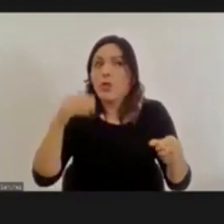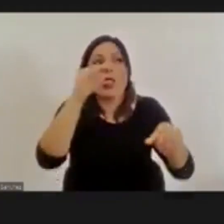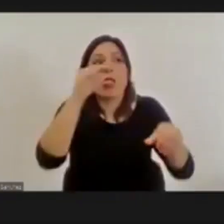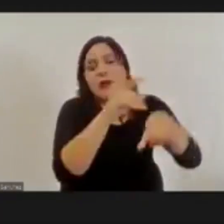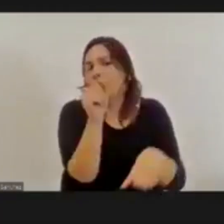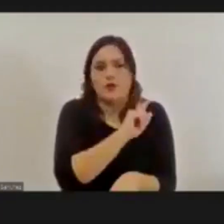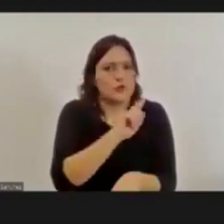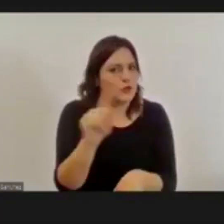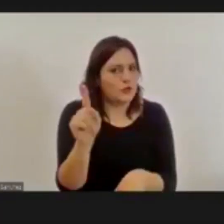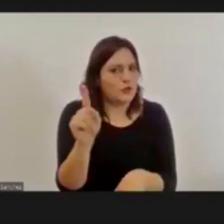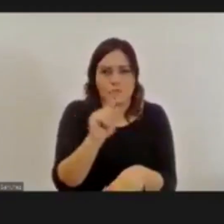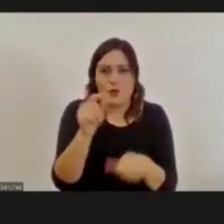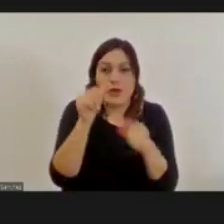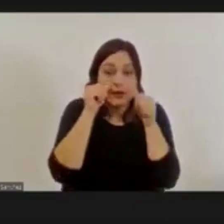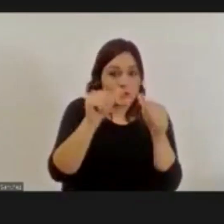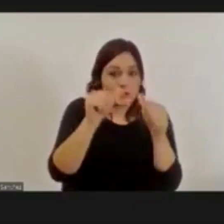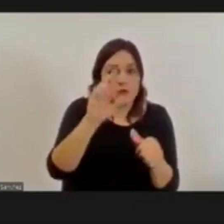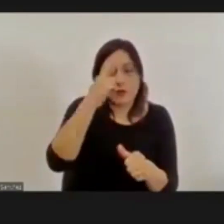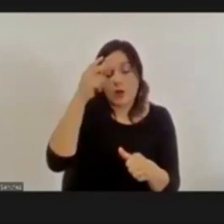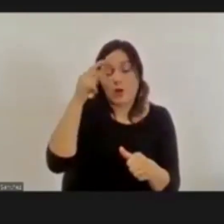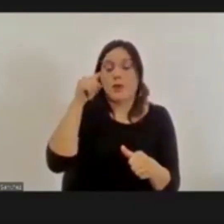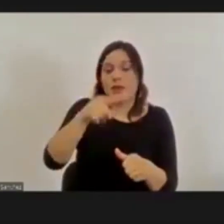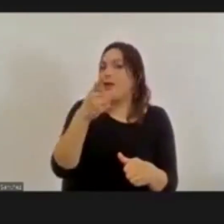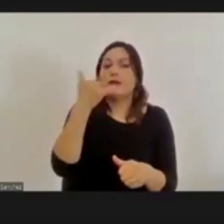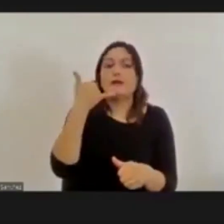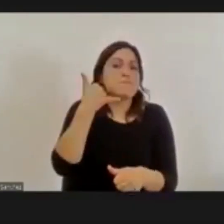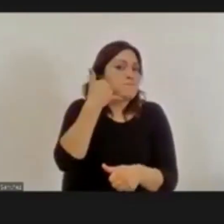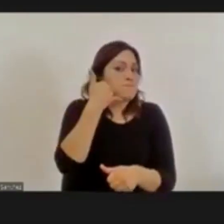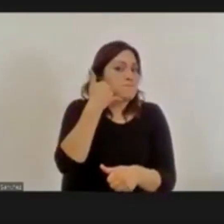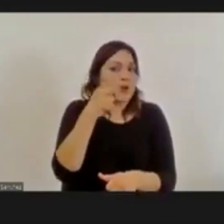que no deben utilizar su celular cuando conduzcan.